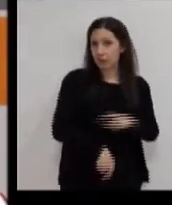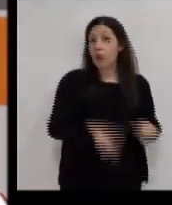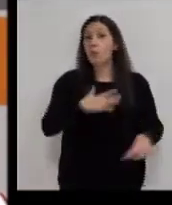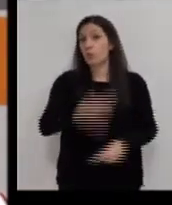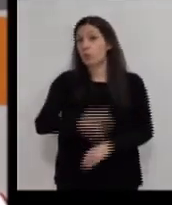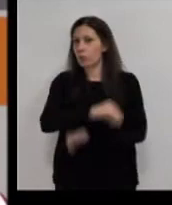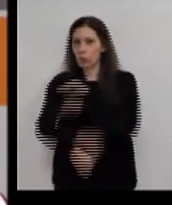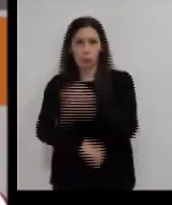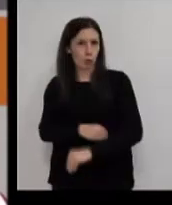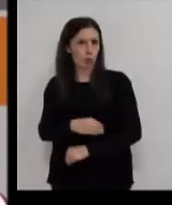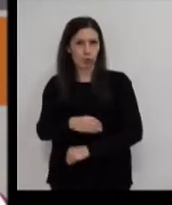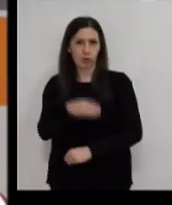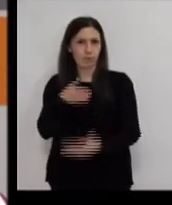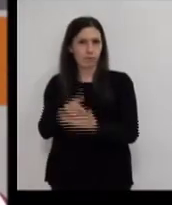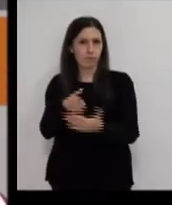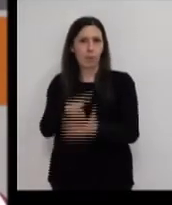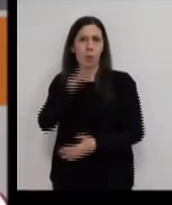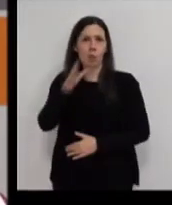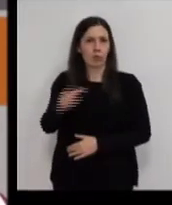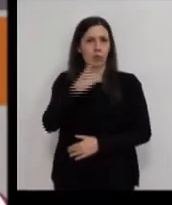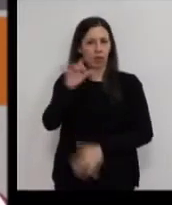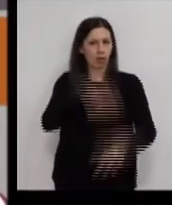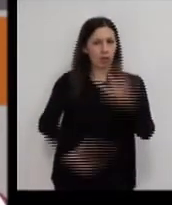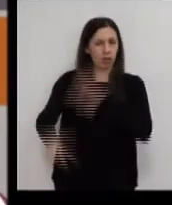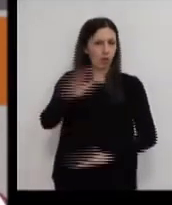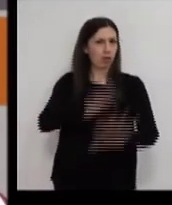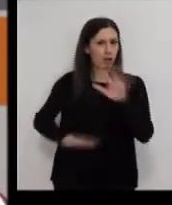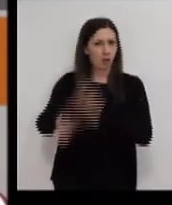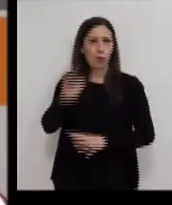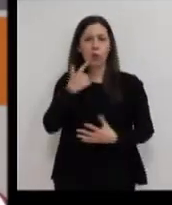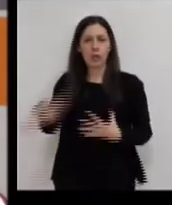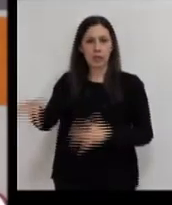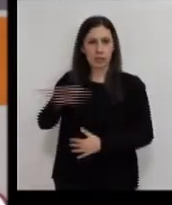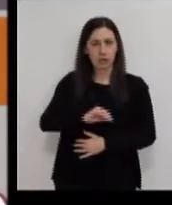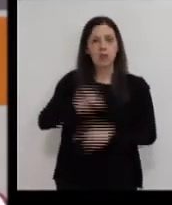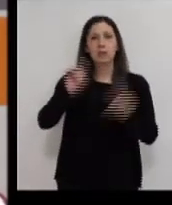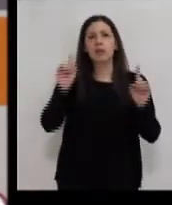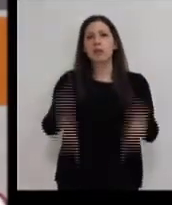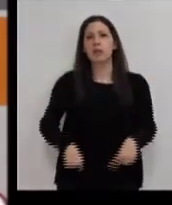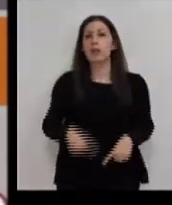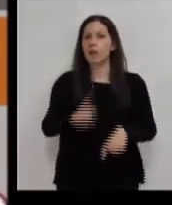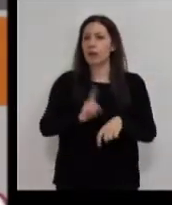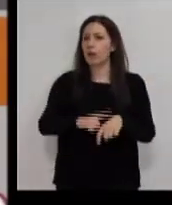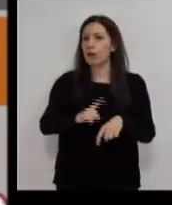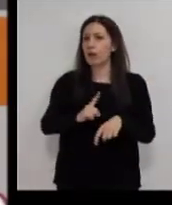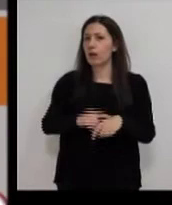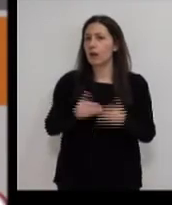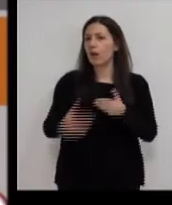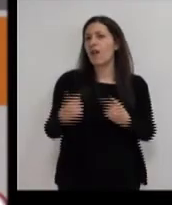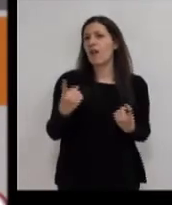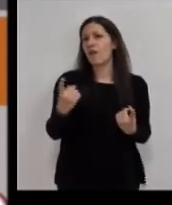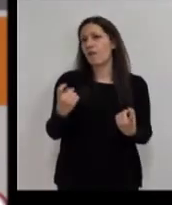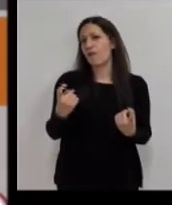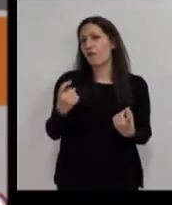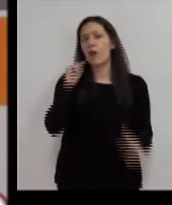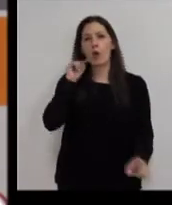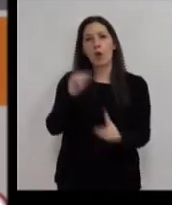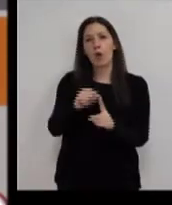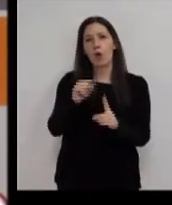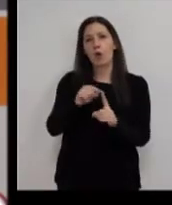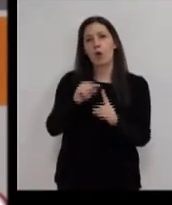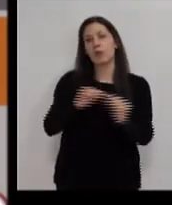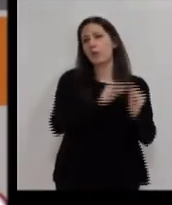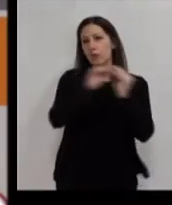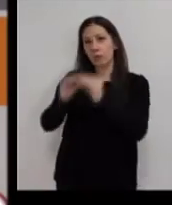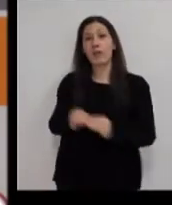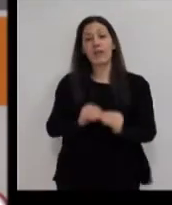es lo mismo una cosa que otra, puede ser accesible, pero puede no ser usable porque es muy complicada. El largo camino que comentaba